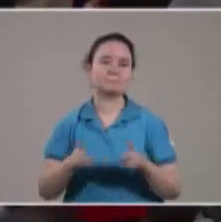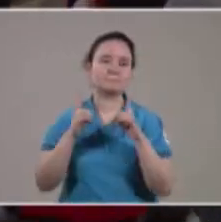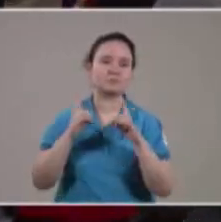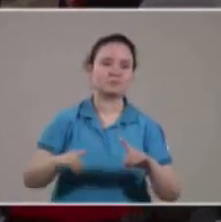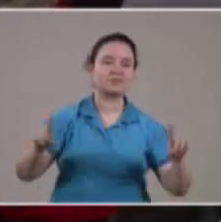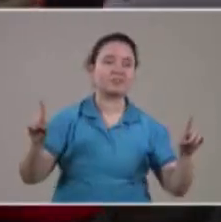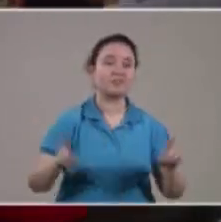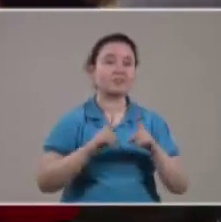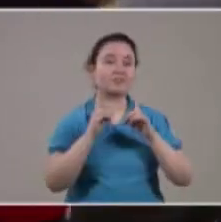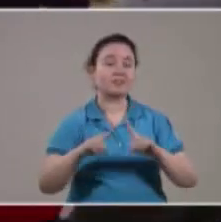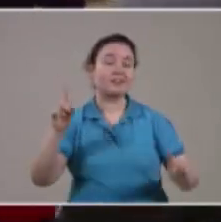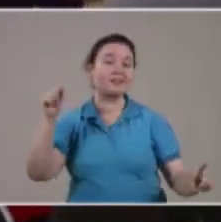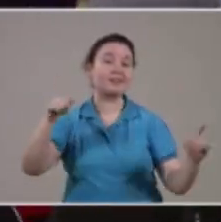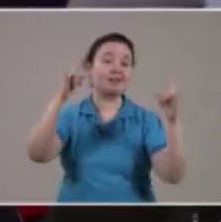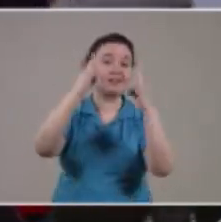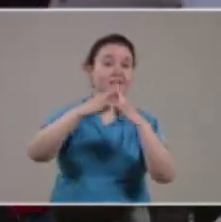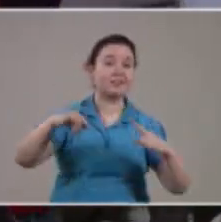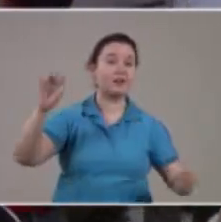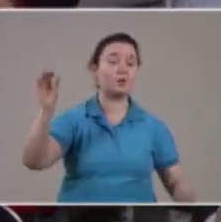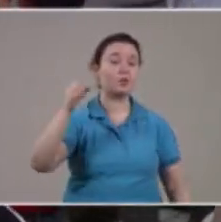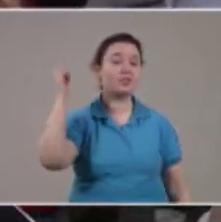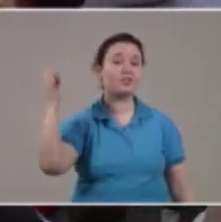De David,